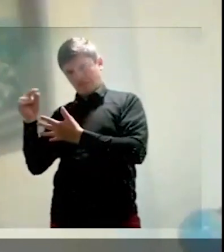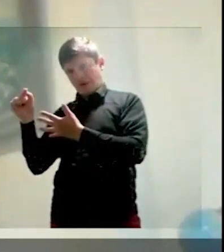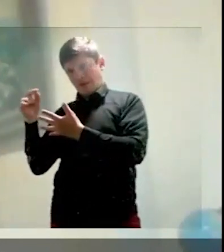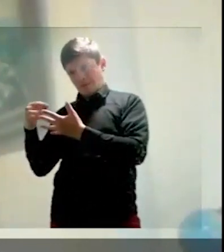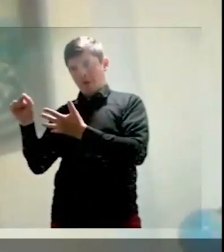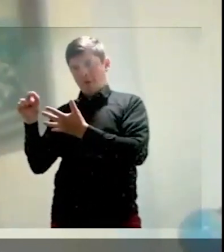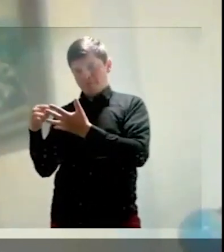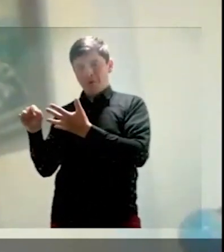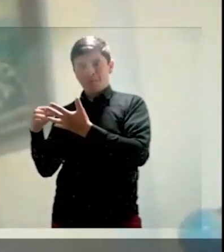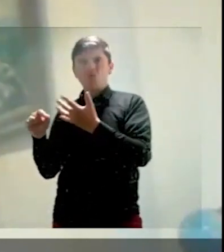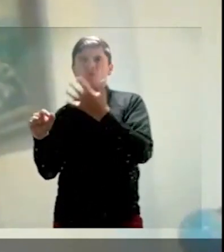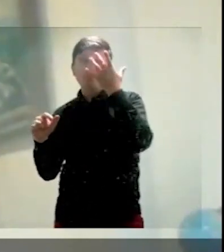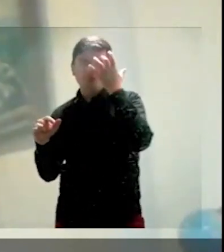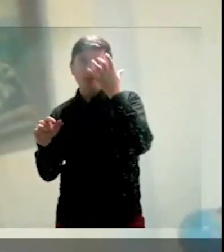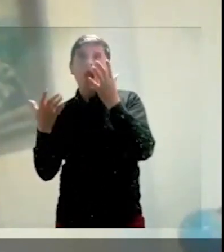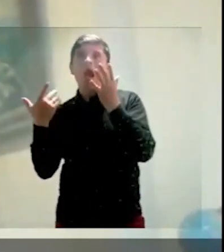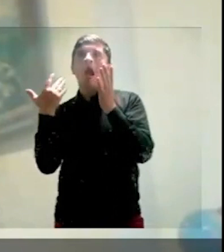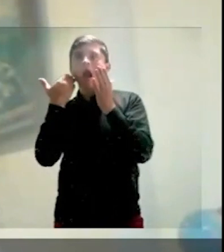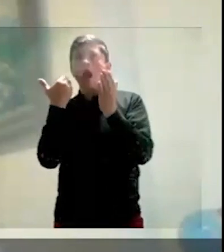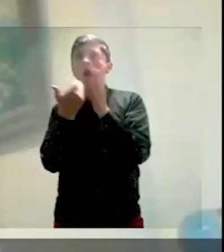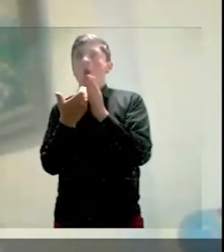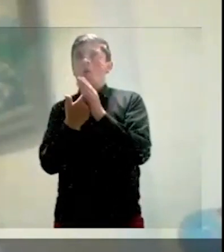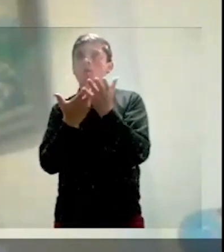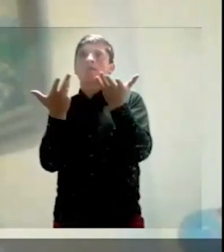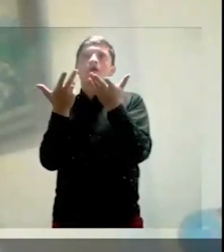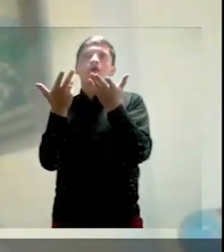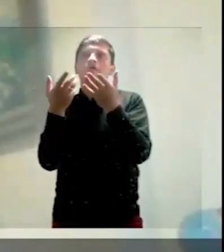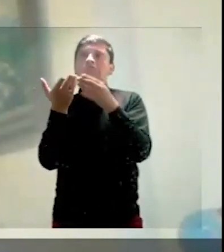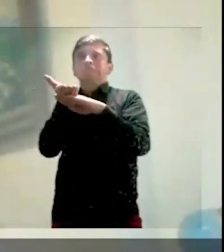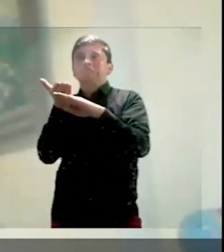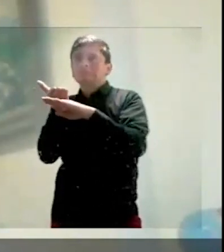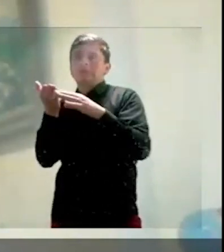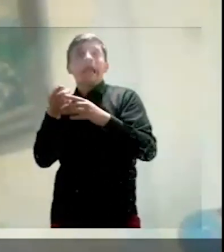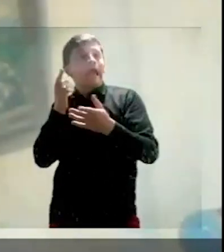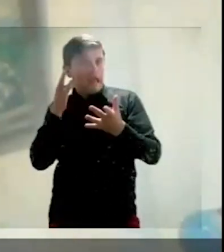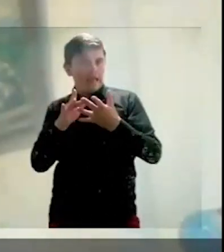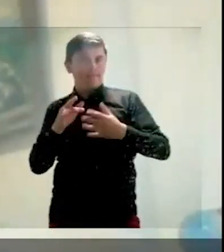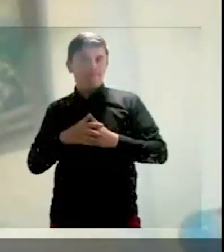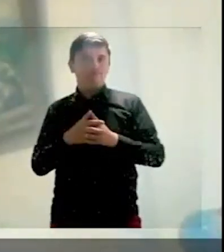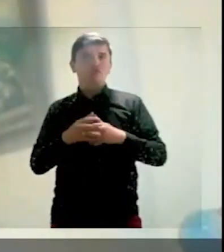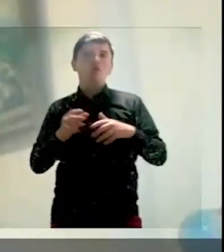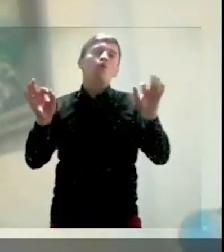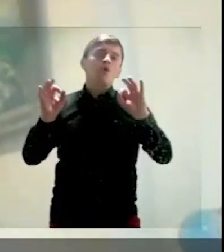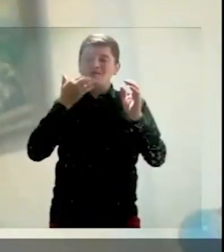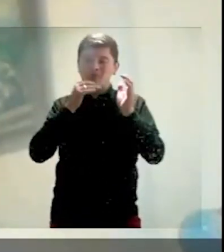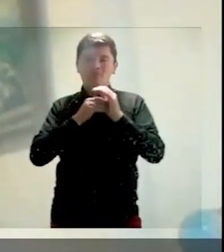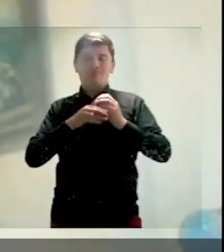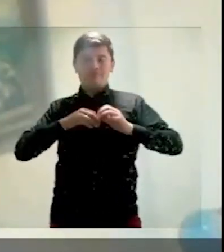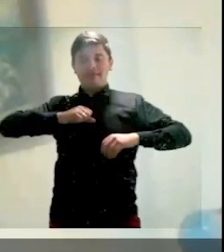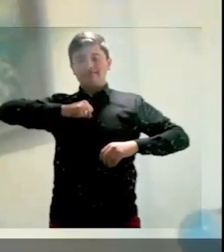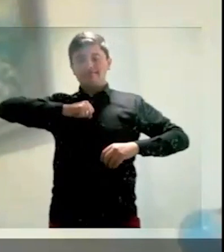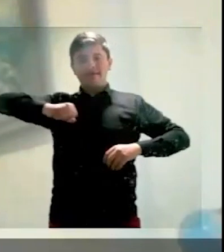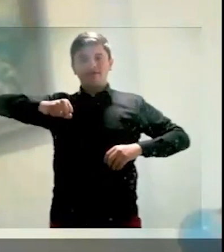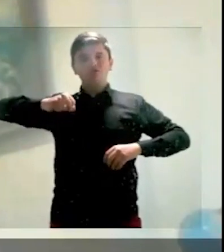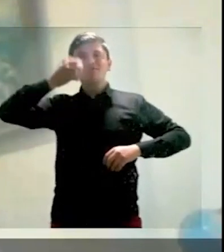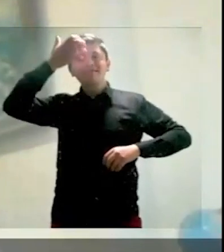exigibilidad y las garantías que ofrece. El derecho al diagnóstico es un derecho al que la Corte